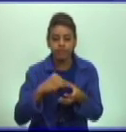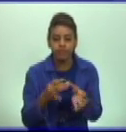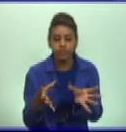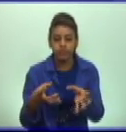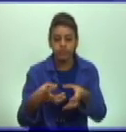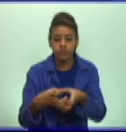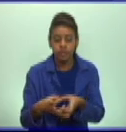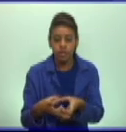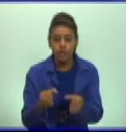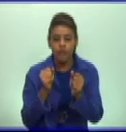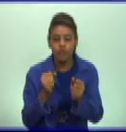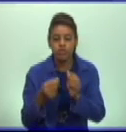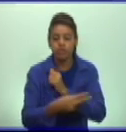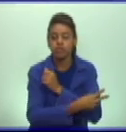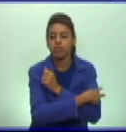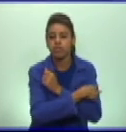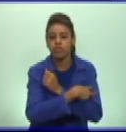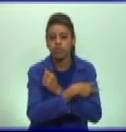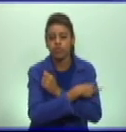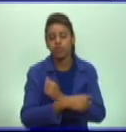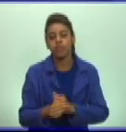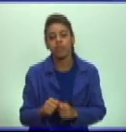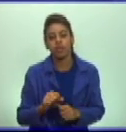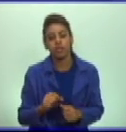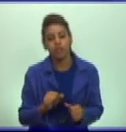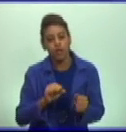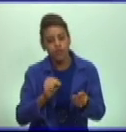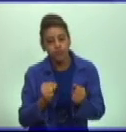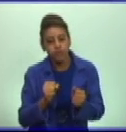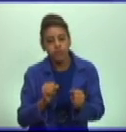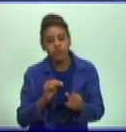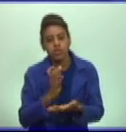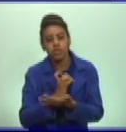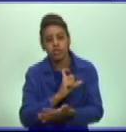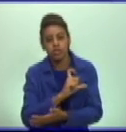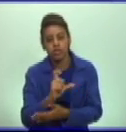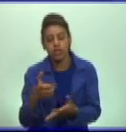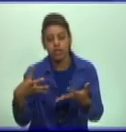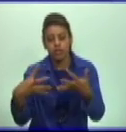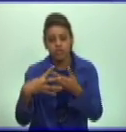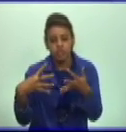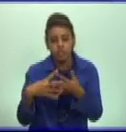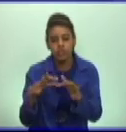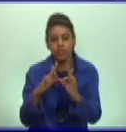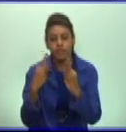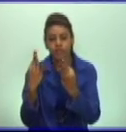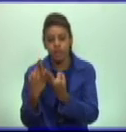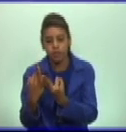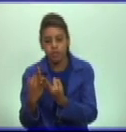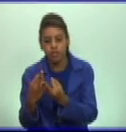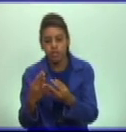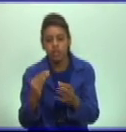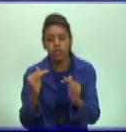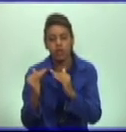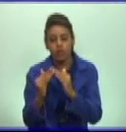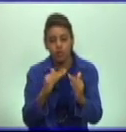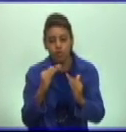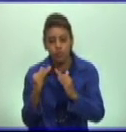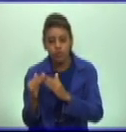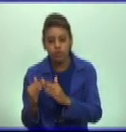que fortalece el trabajo educativo, la relación de la familia y la comunidad con la escuela. Y con